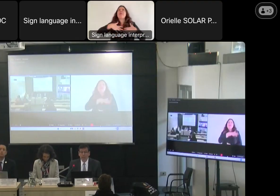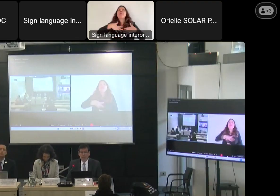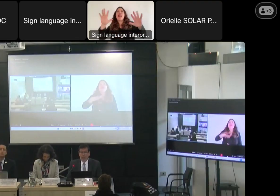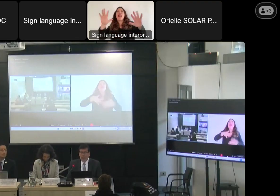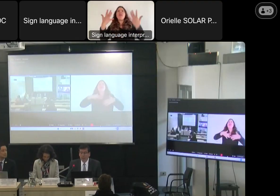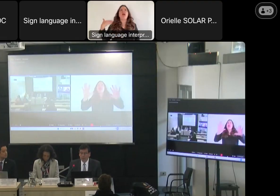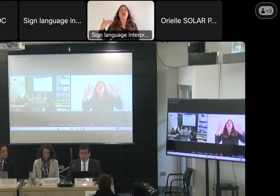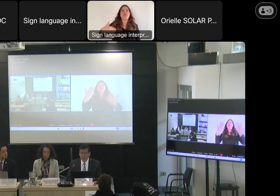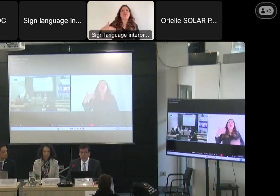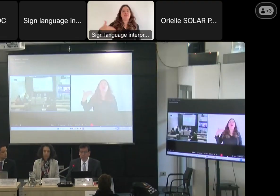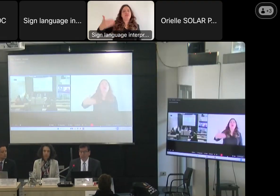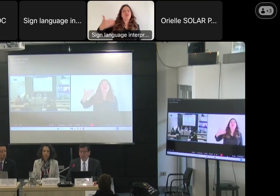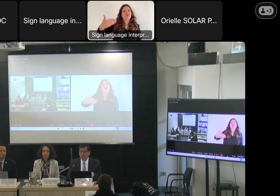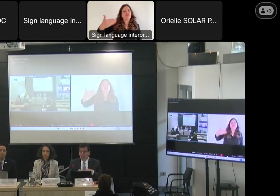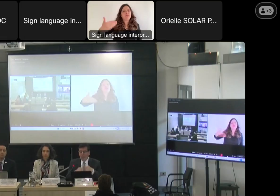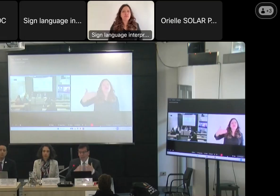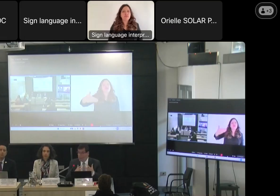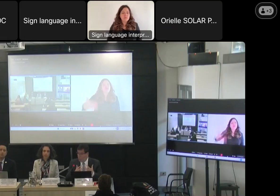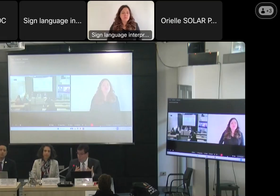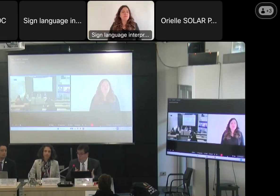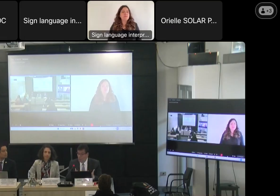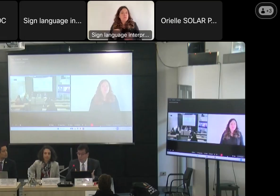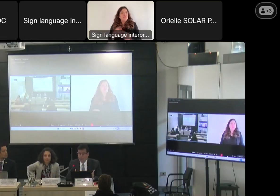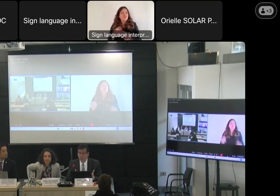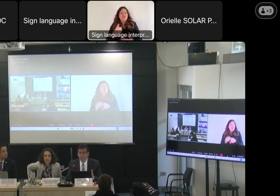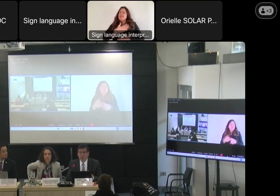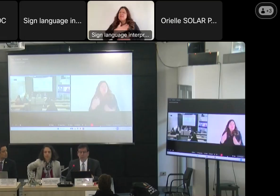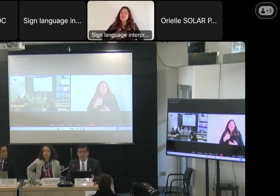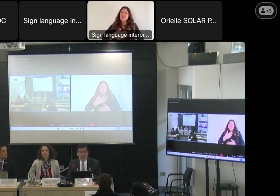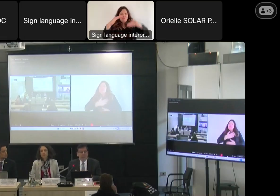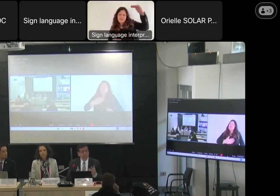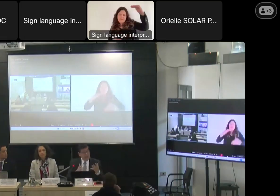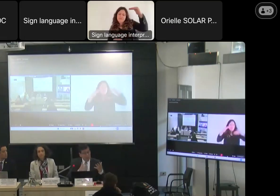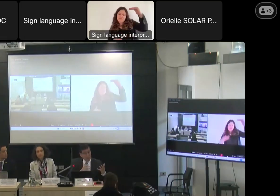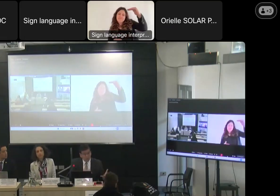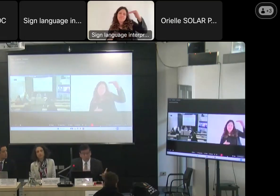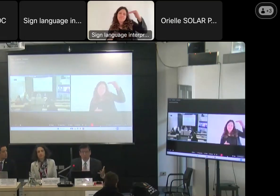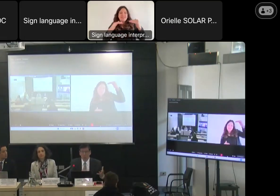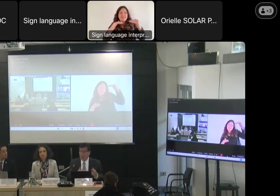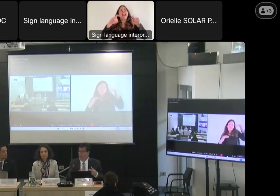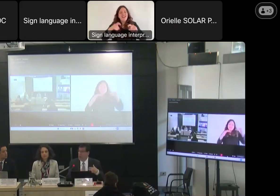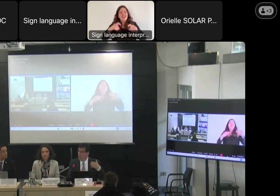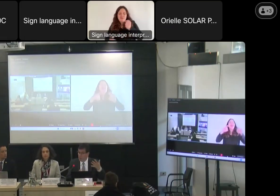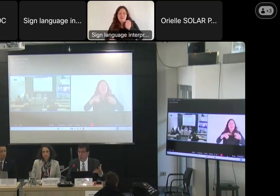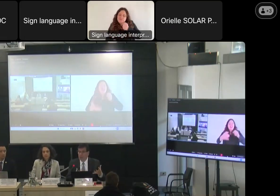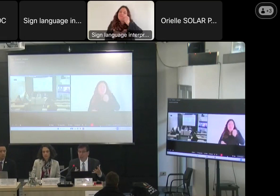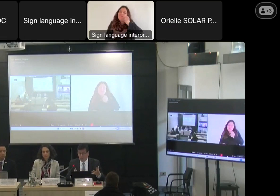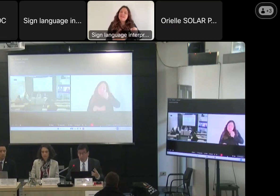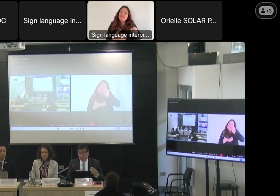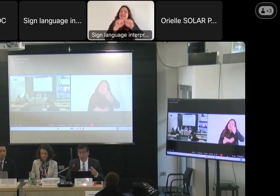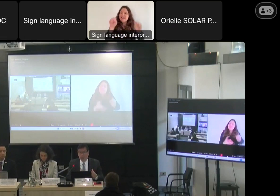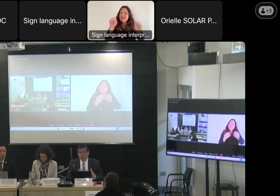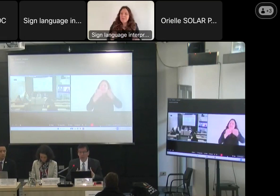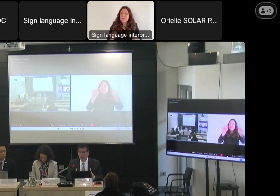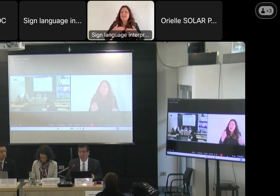cotidiana. Esto implica que para superar las desigualdades en salud se requiere invertir en sistemas de salud, como decía, universales,